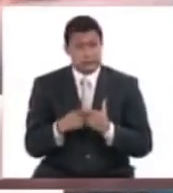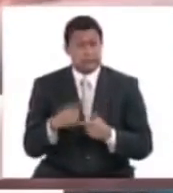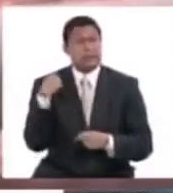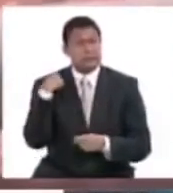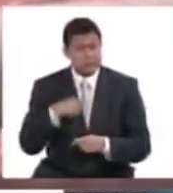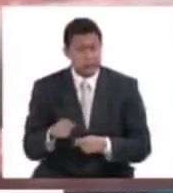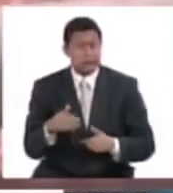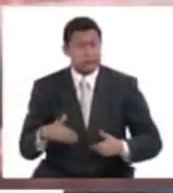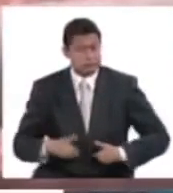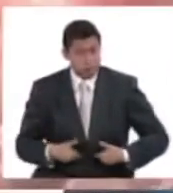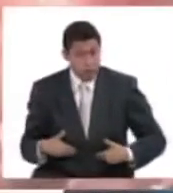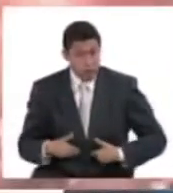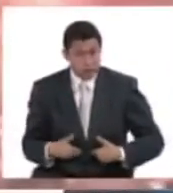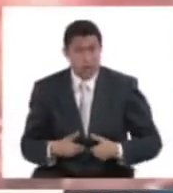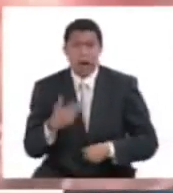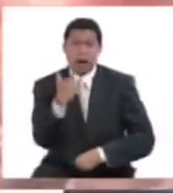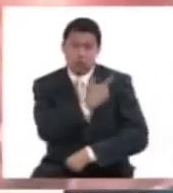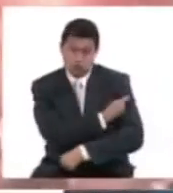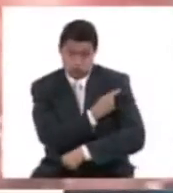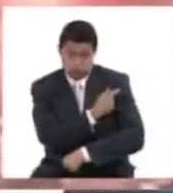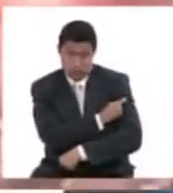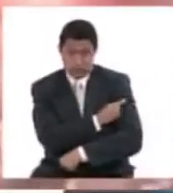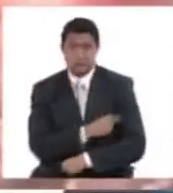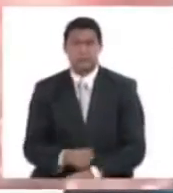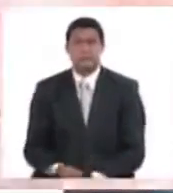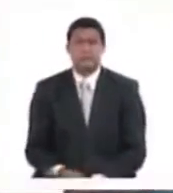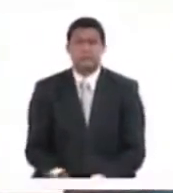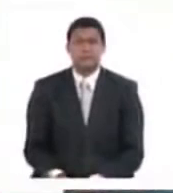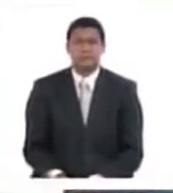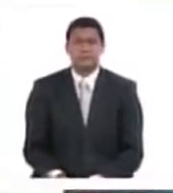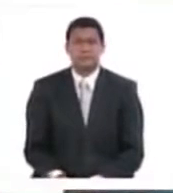deberá atacar con un suero antitoxina.